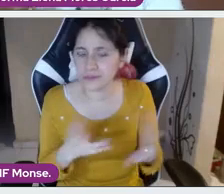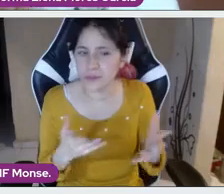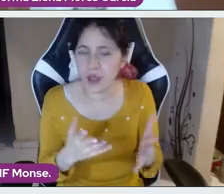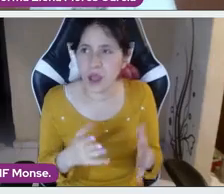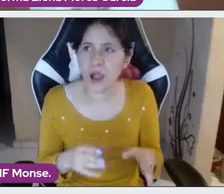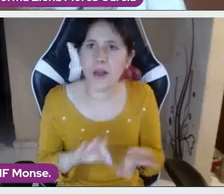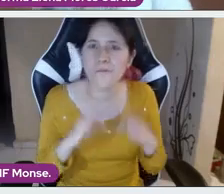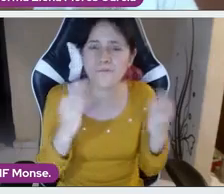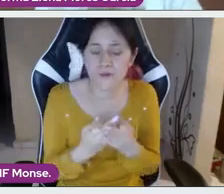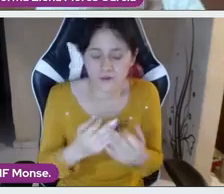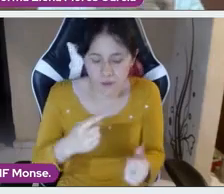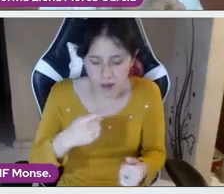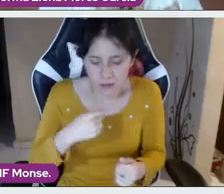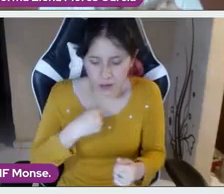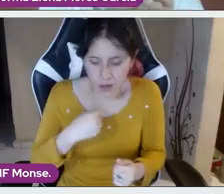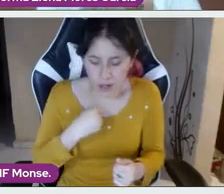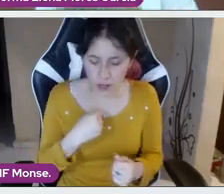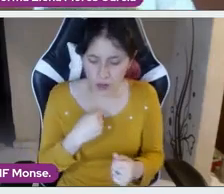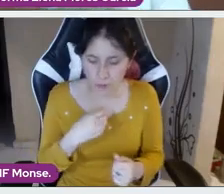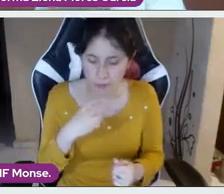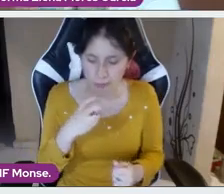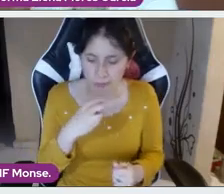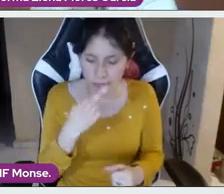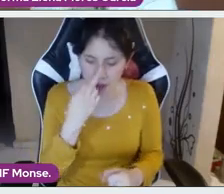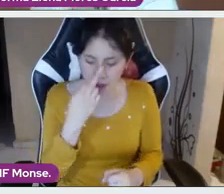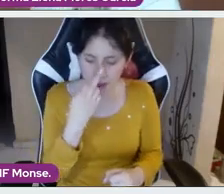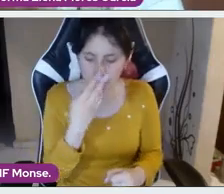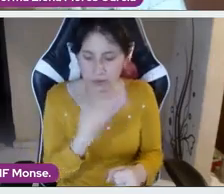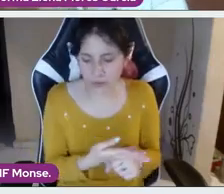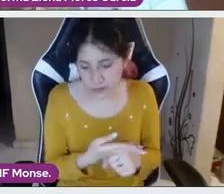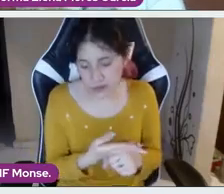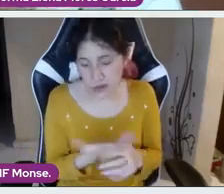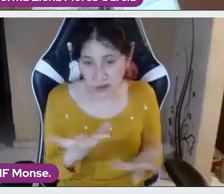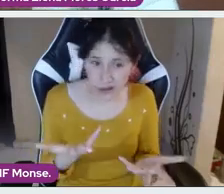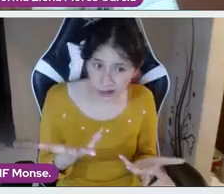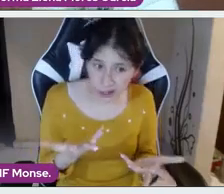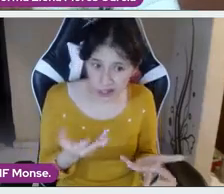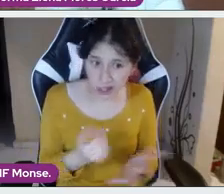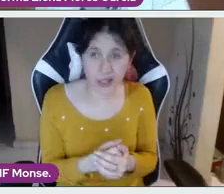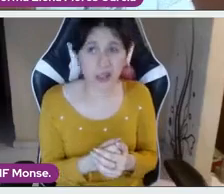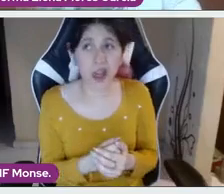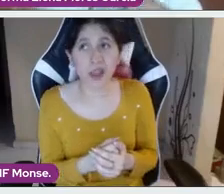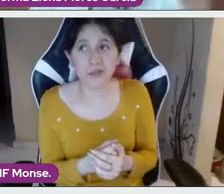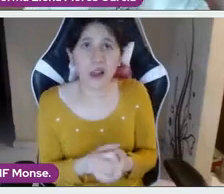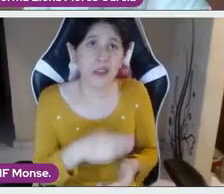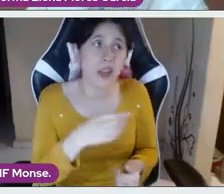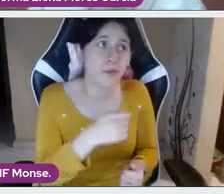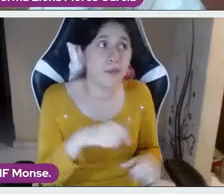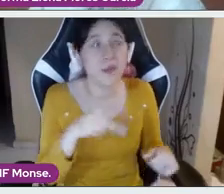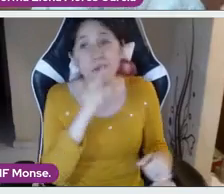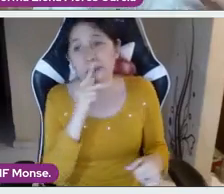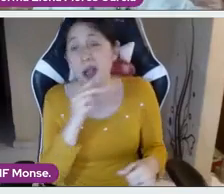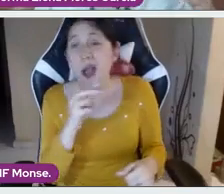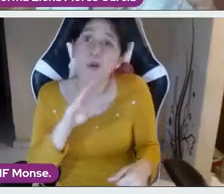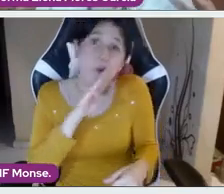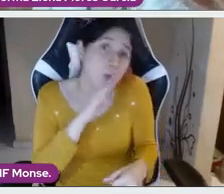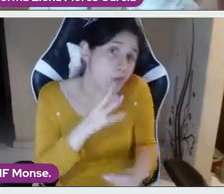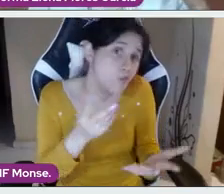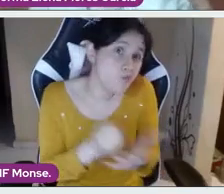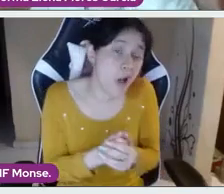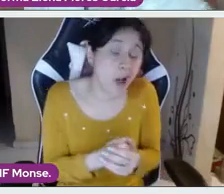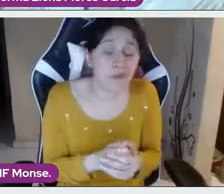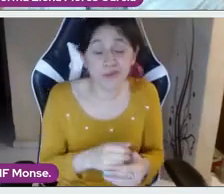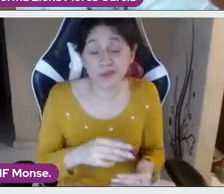yo asumí, ¿no? Esta ausencia o esta presencia ausente, cómo